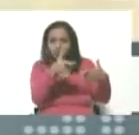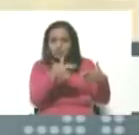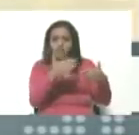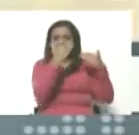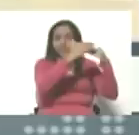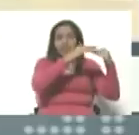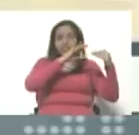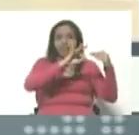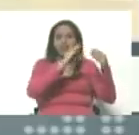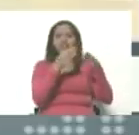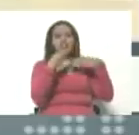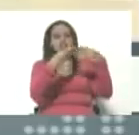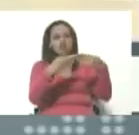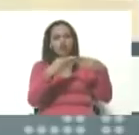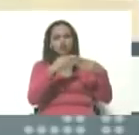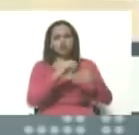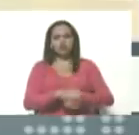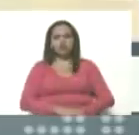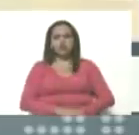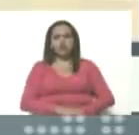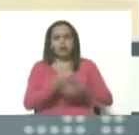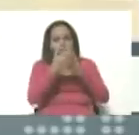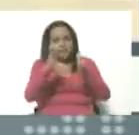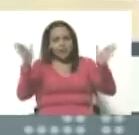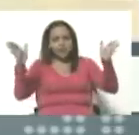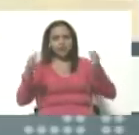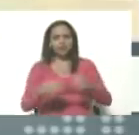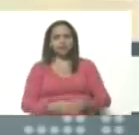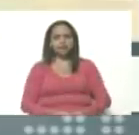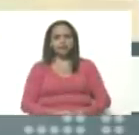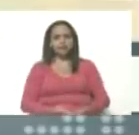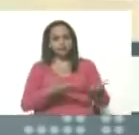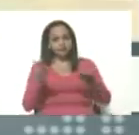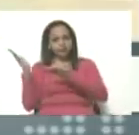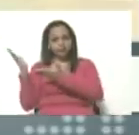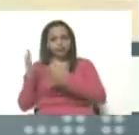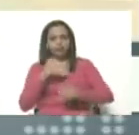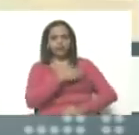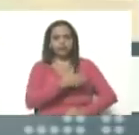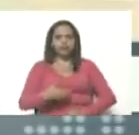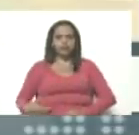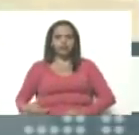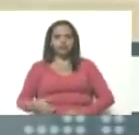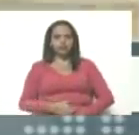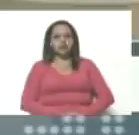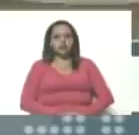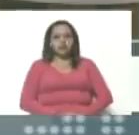y nivel 3, una flexibilización ampliada. Adelante, presidente.